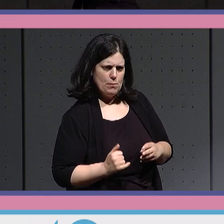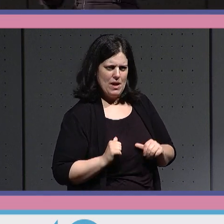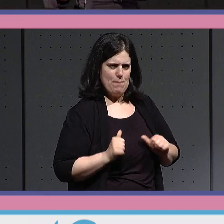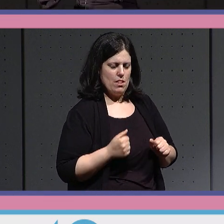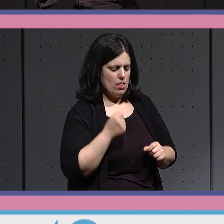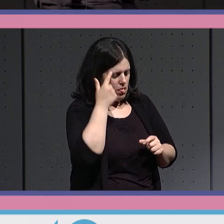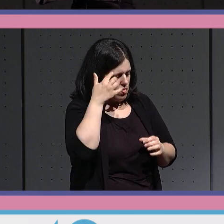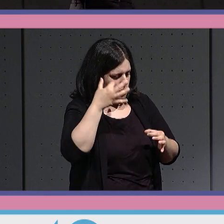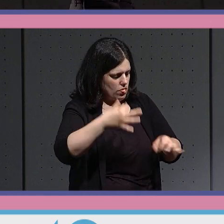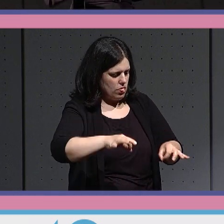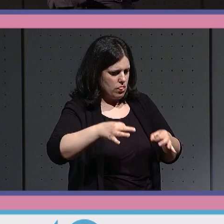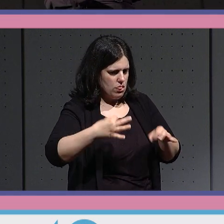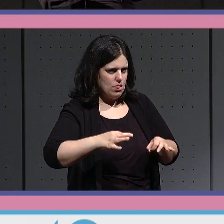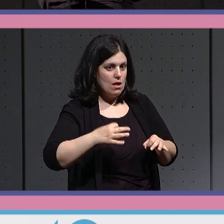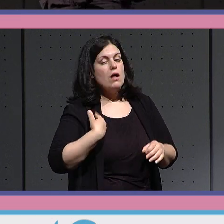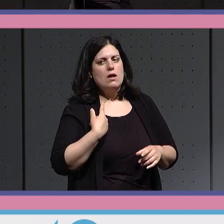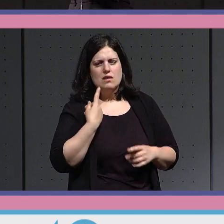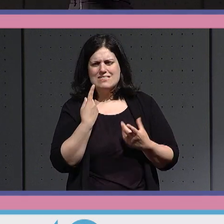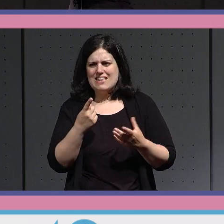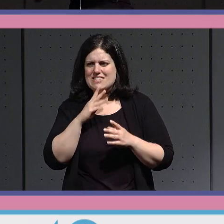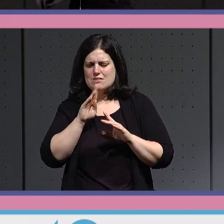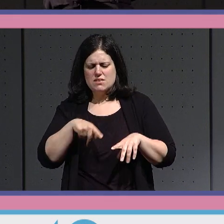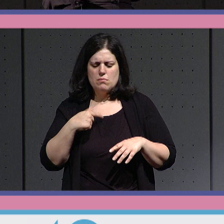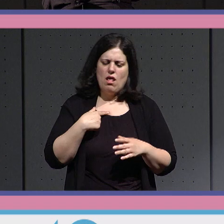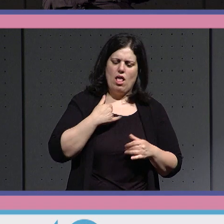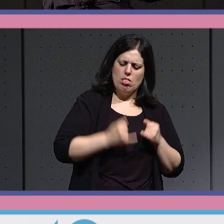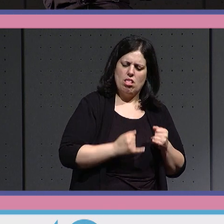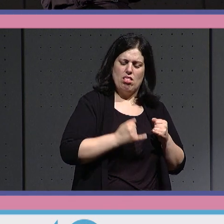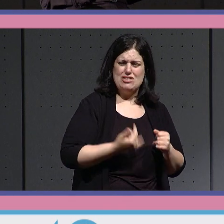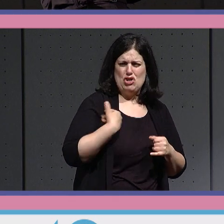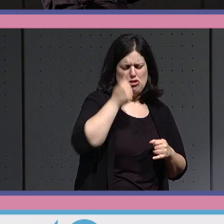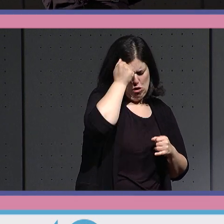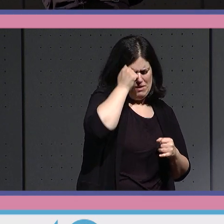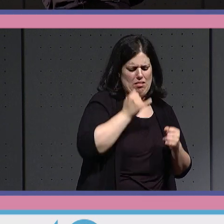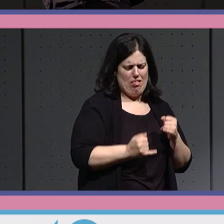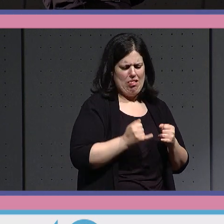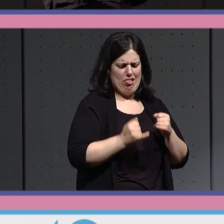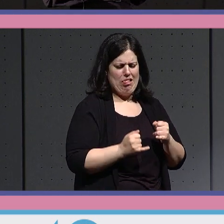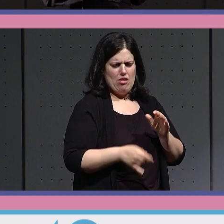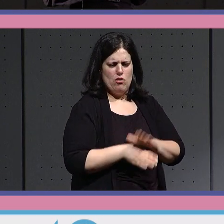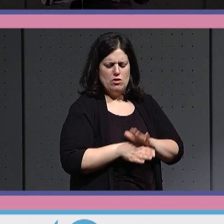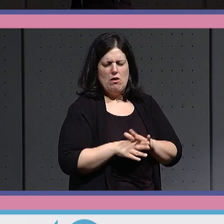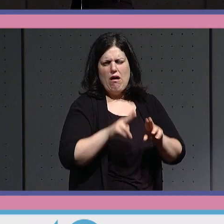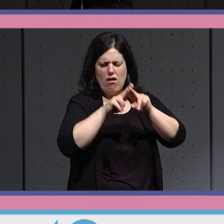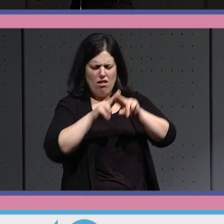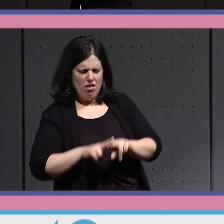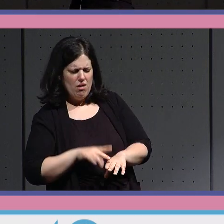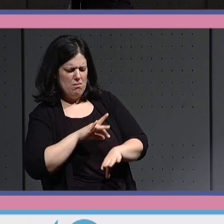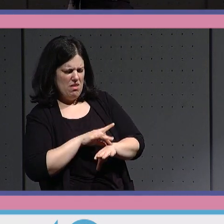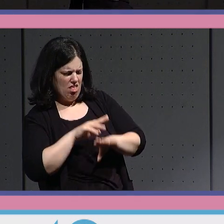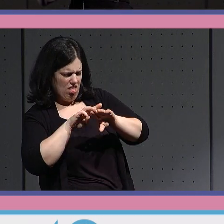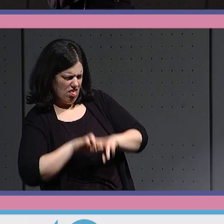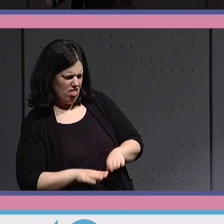6 meses después en que alguien se toma la molestia de hacer una exploración entera y se da cuenta de que en la planta del pie hay algo que podría